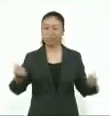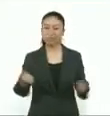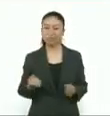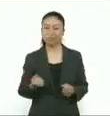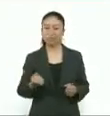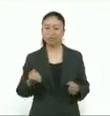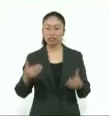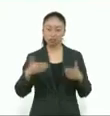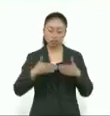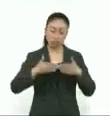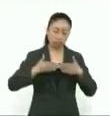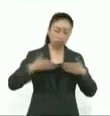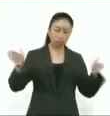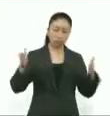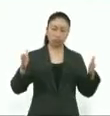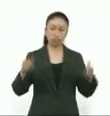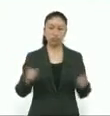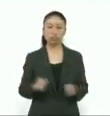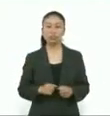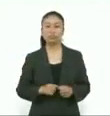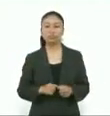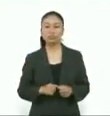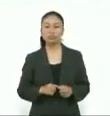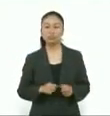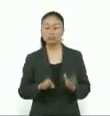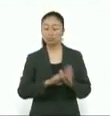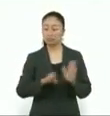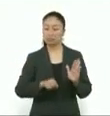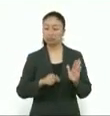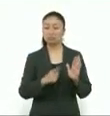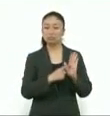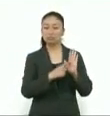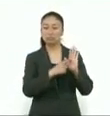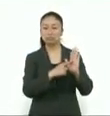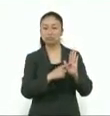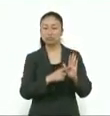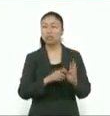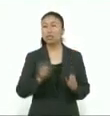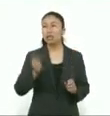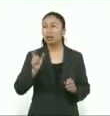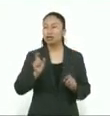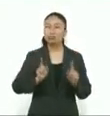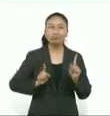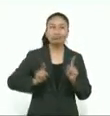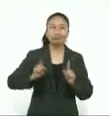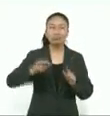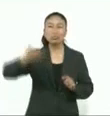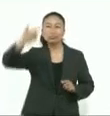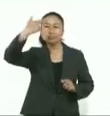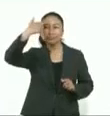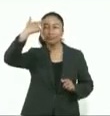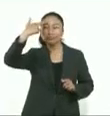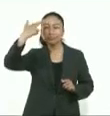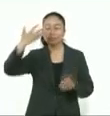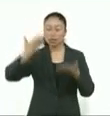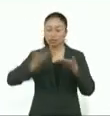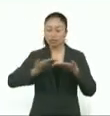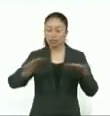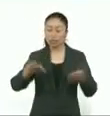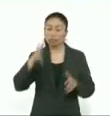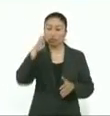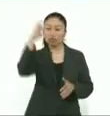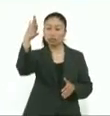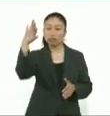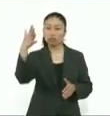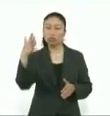cruzando límites. Hay que dejar huella y ante la duda recordar que el presente y el futuro lo